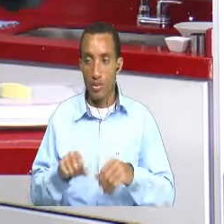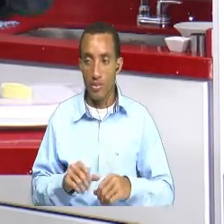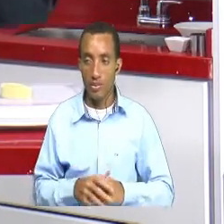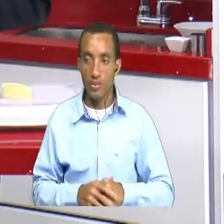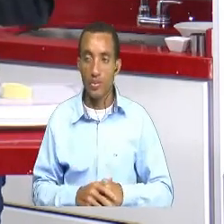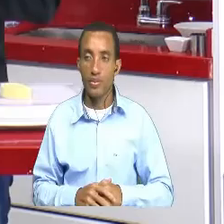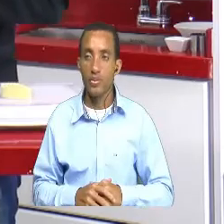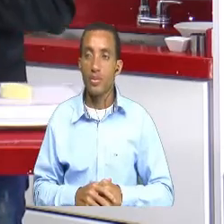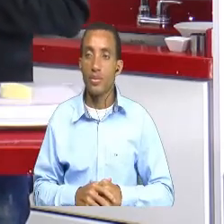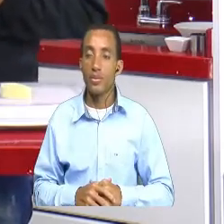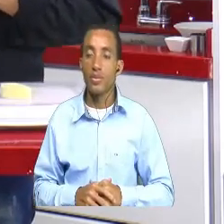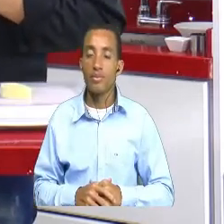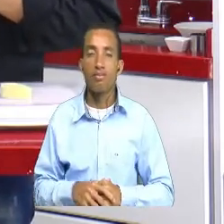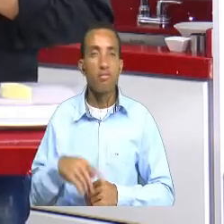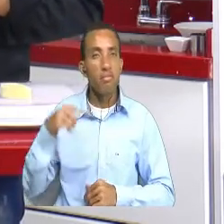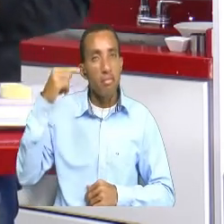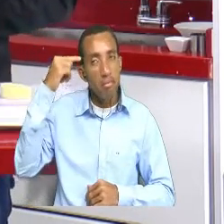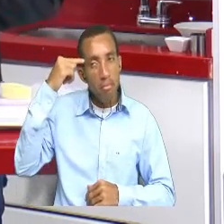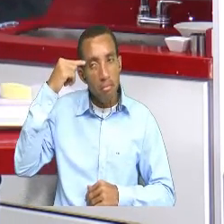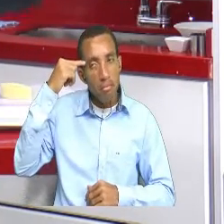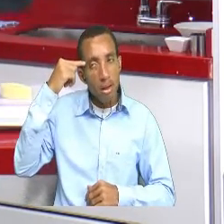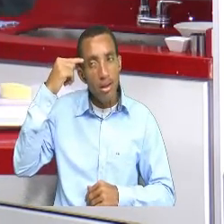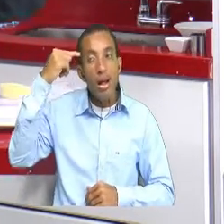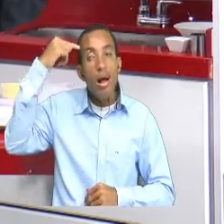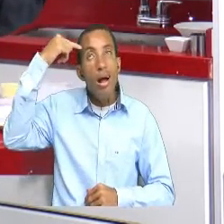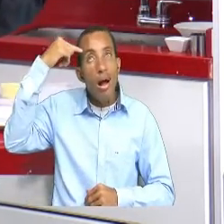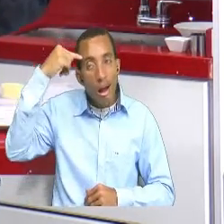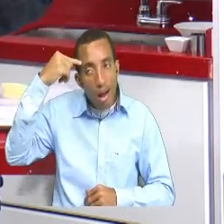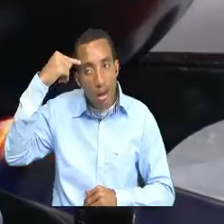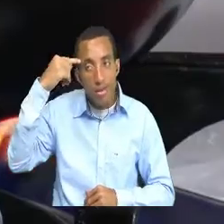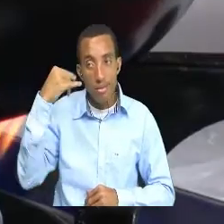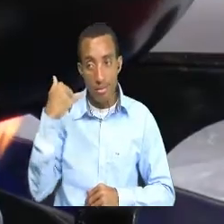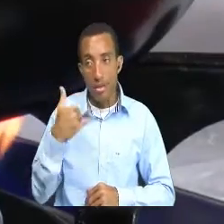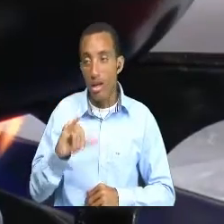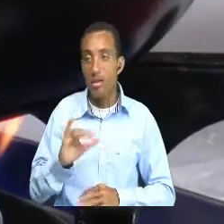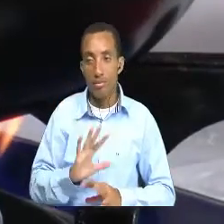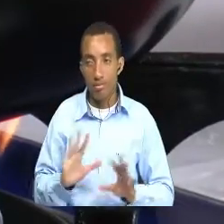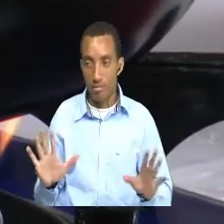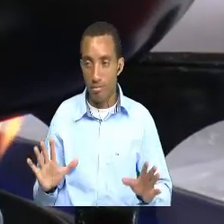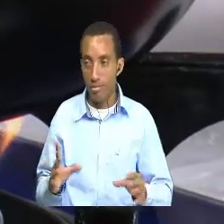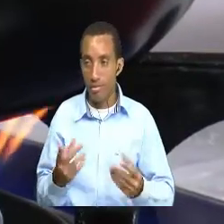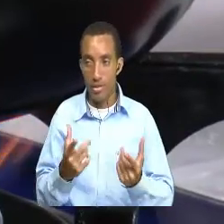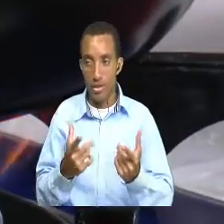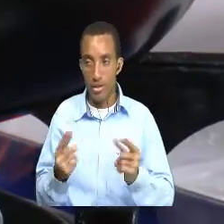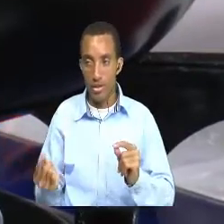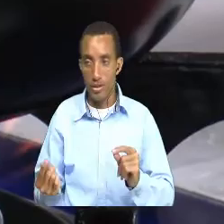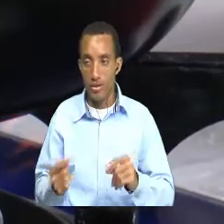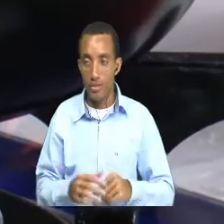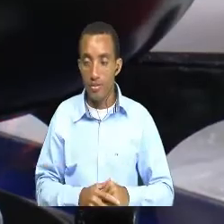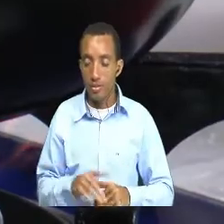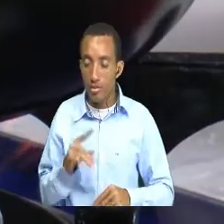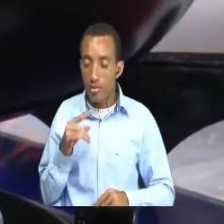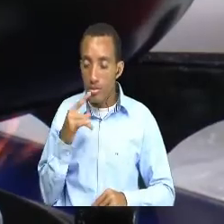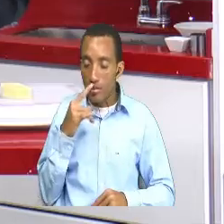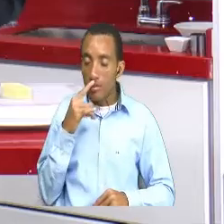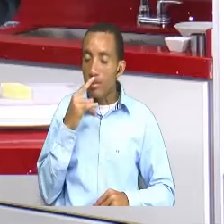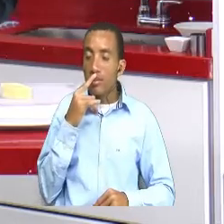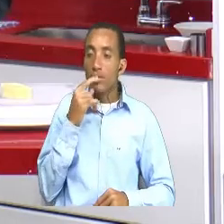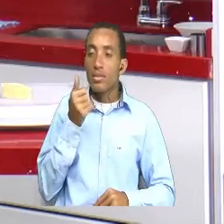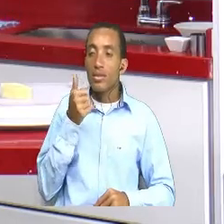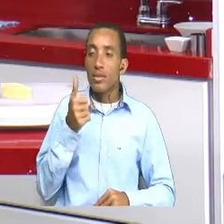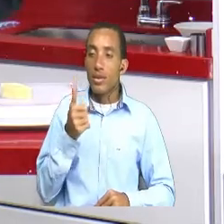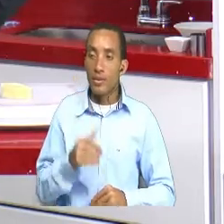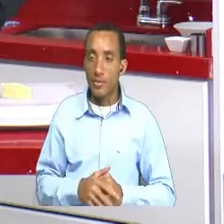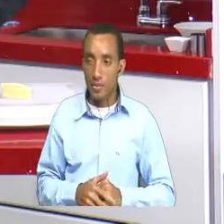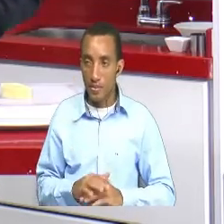yo creería para mi concepto que ya están distantes aquí que voy a hacer voy a retirar los voy a dejar